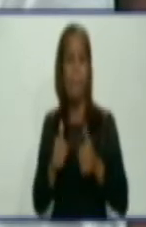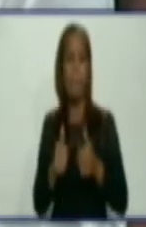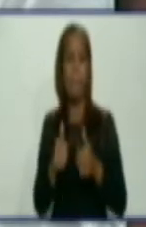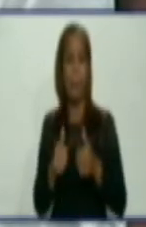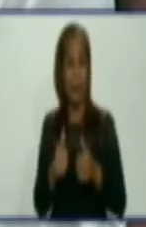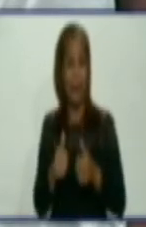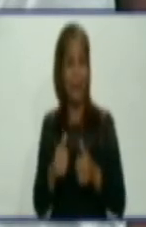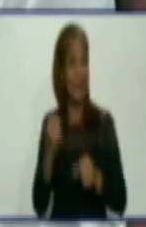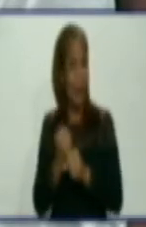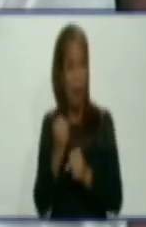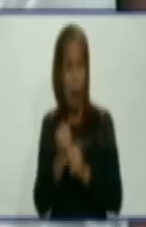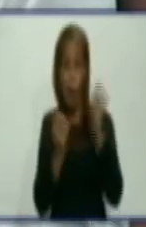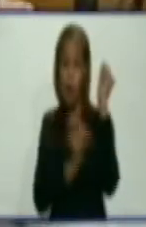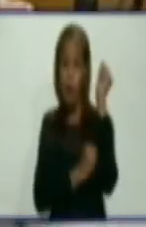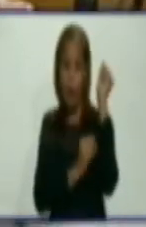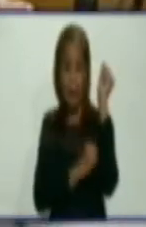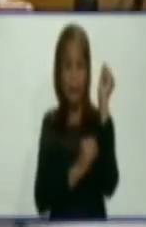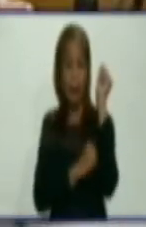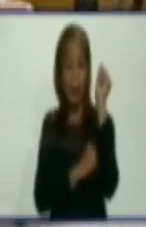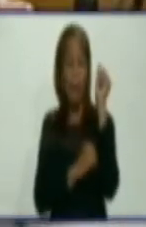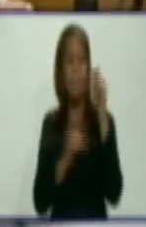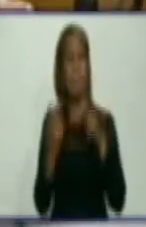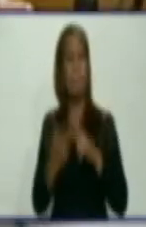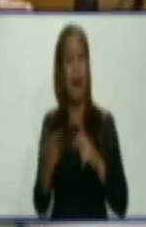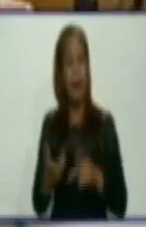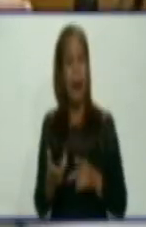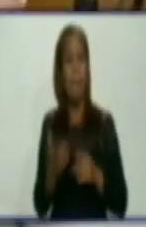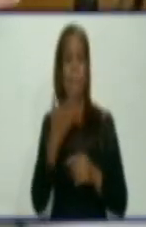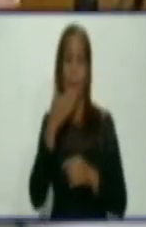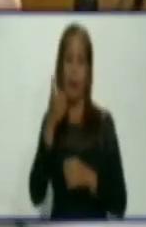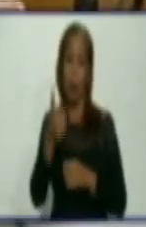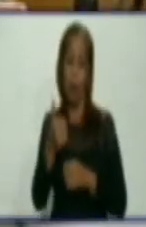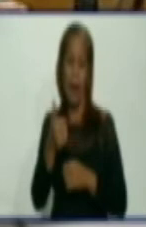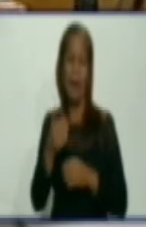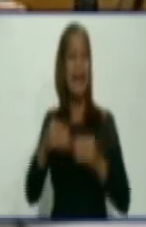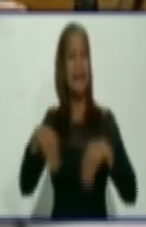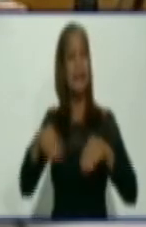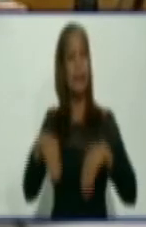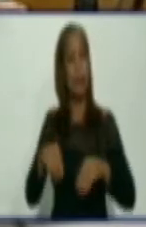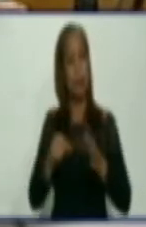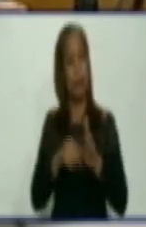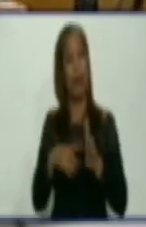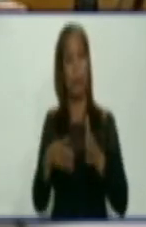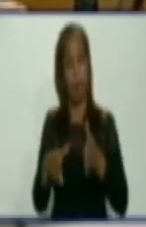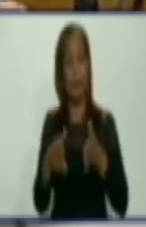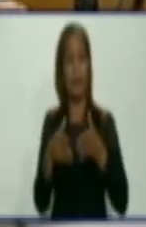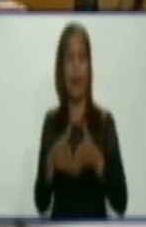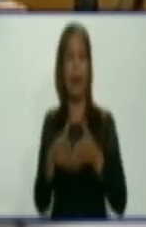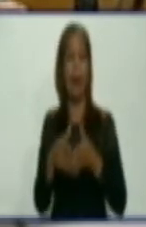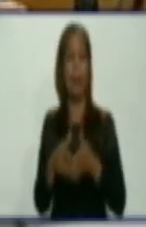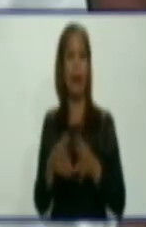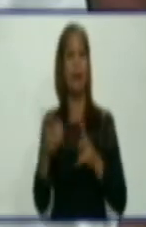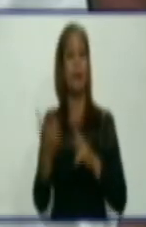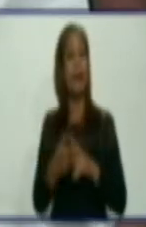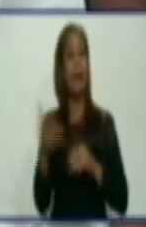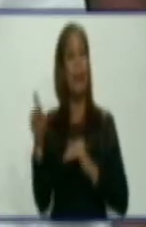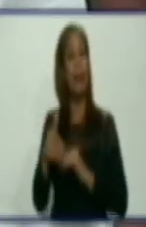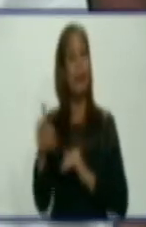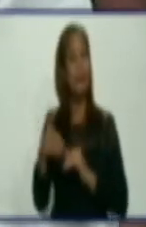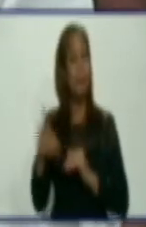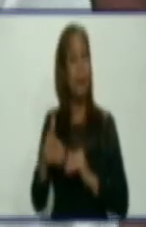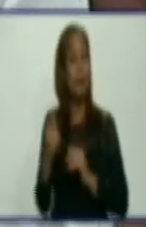que con la conducción del Consejo de Defensa Provincial, las instituciones de salud de la provincia y la participación del